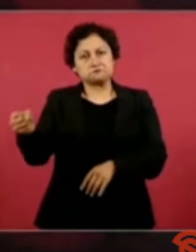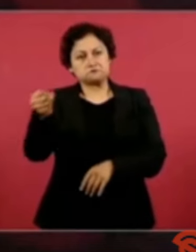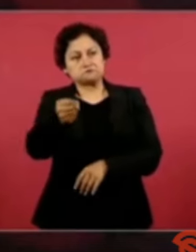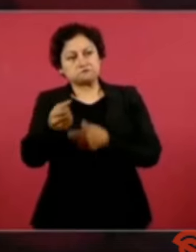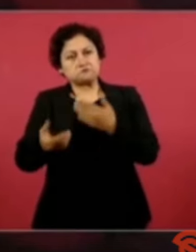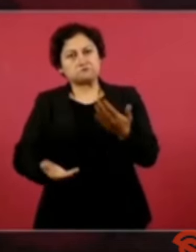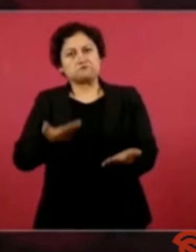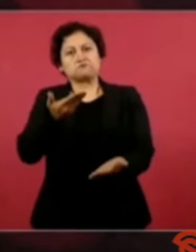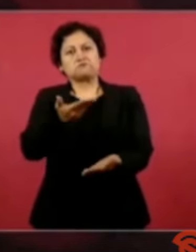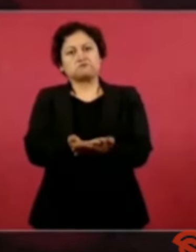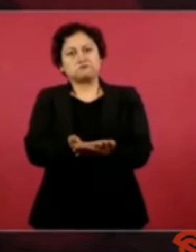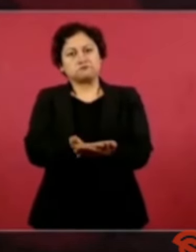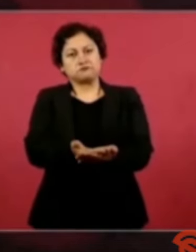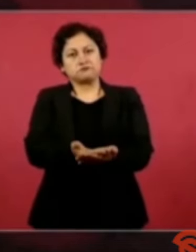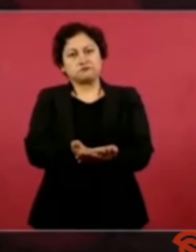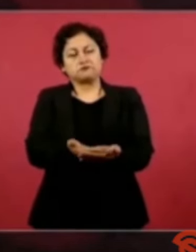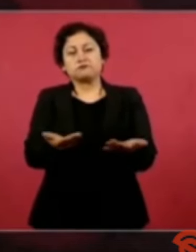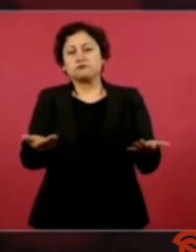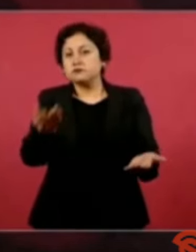Se perdió.